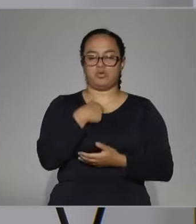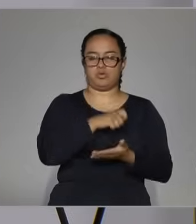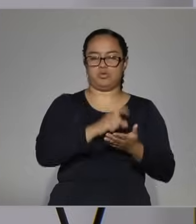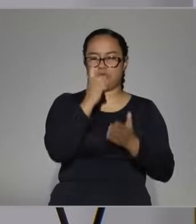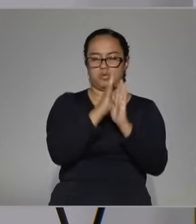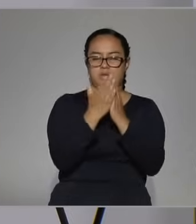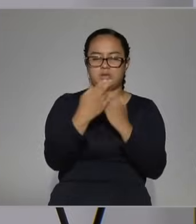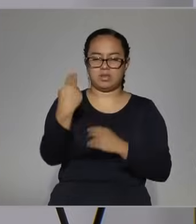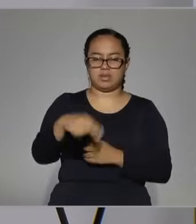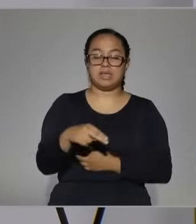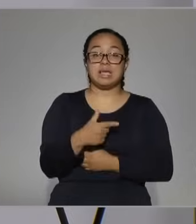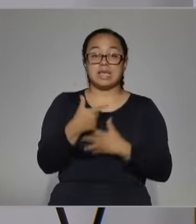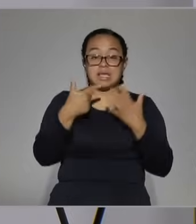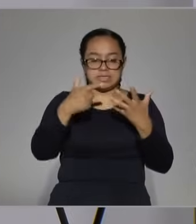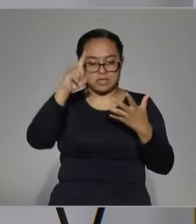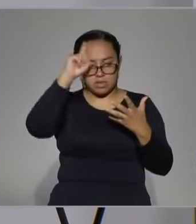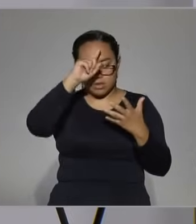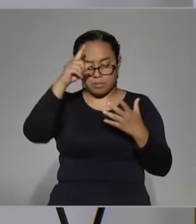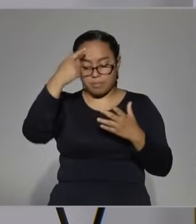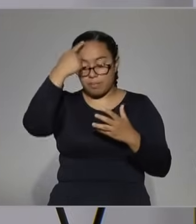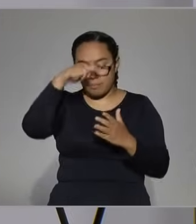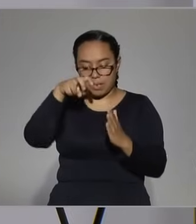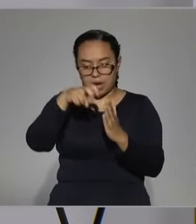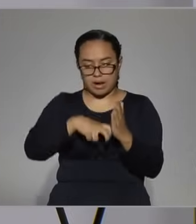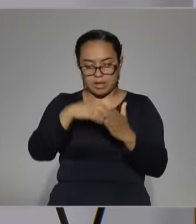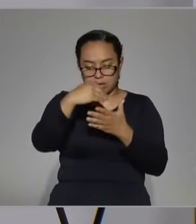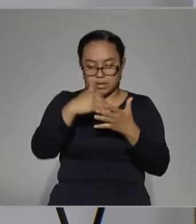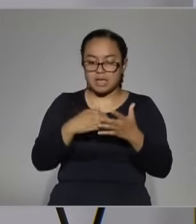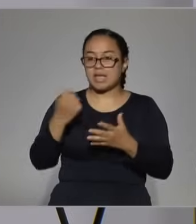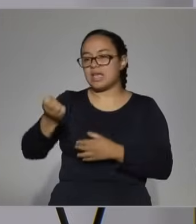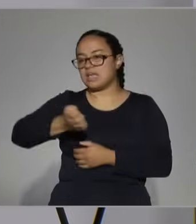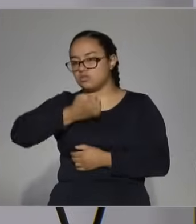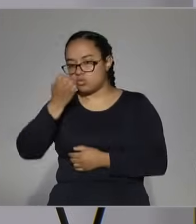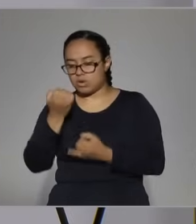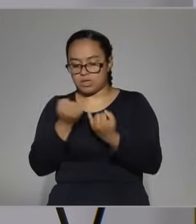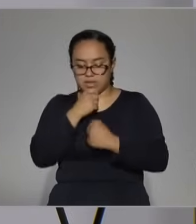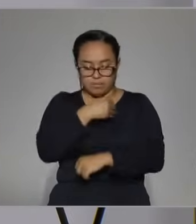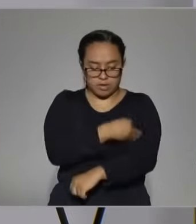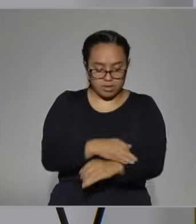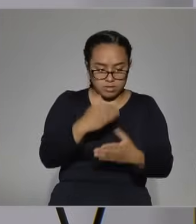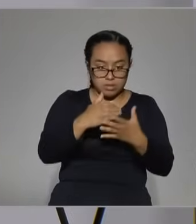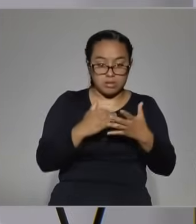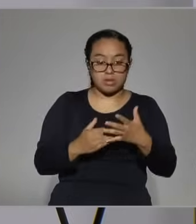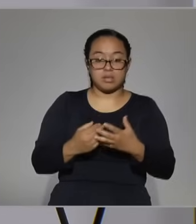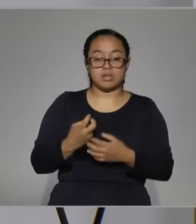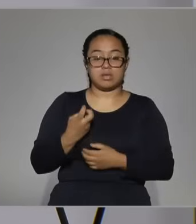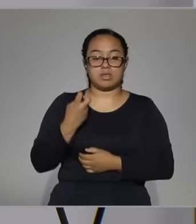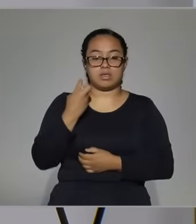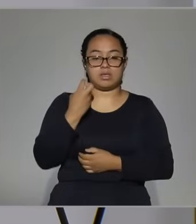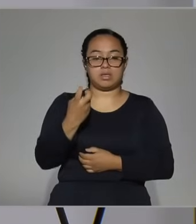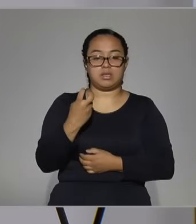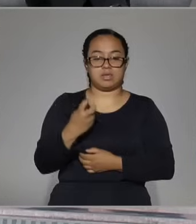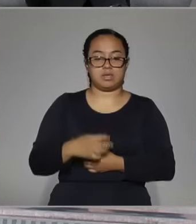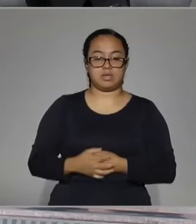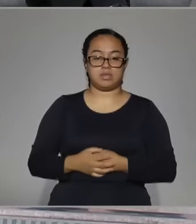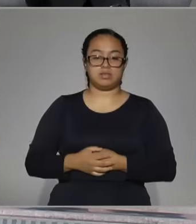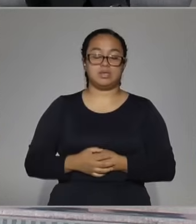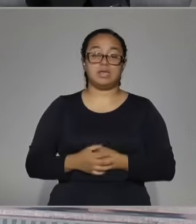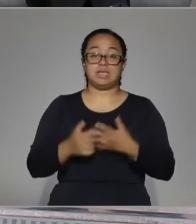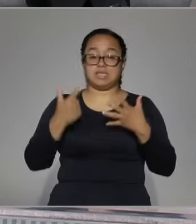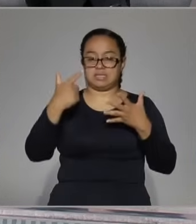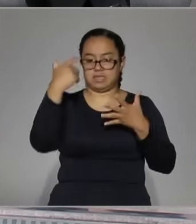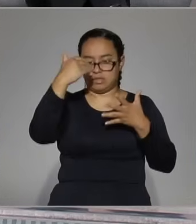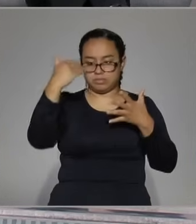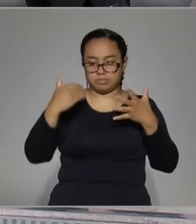que se llama 7 claves para educar, pautas para escuelas y familias, y se convirtió en un bestseller, 7